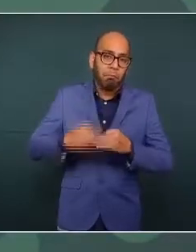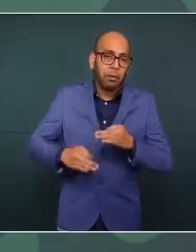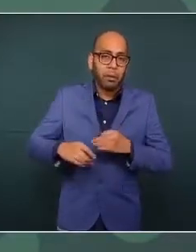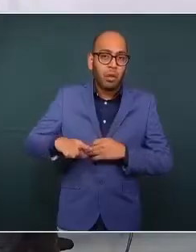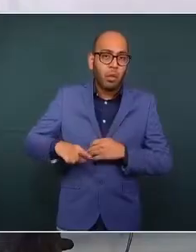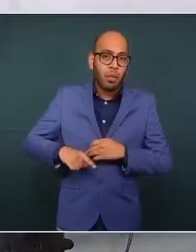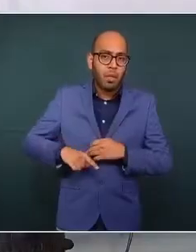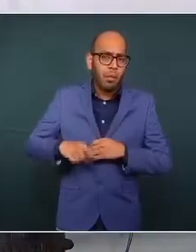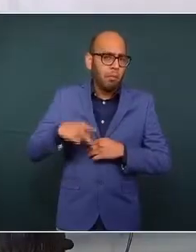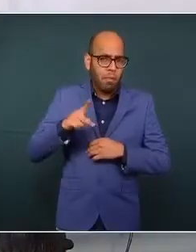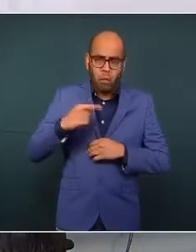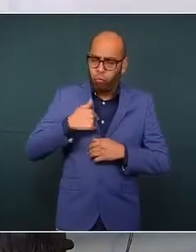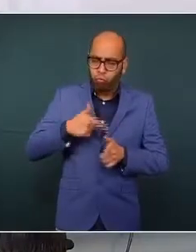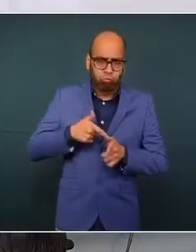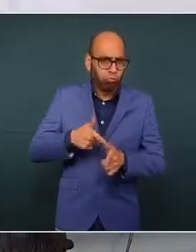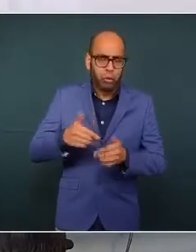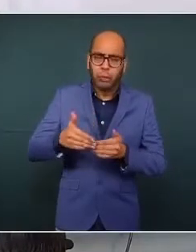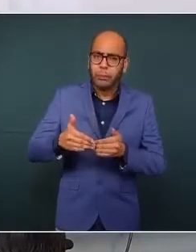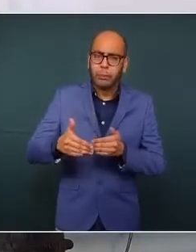con México.